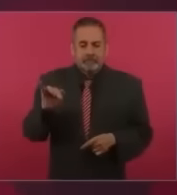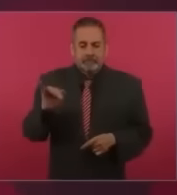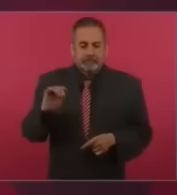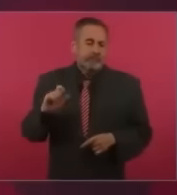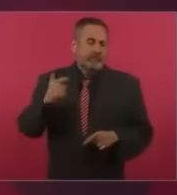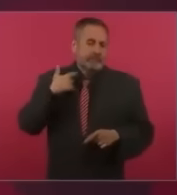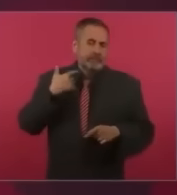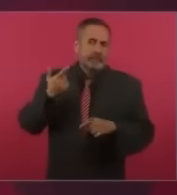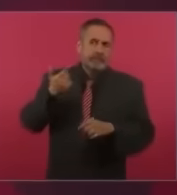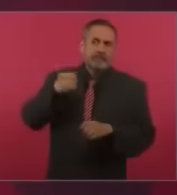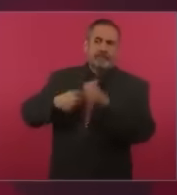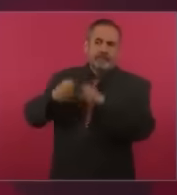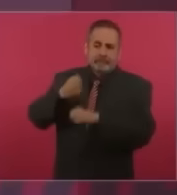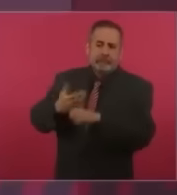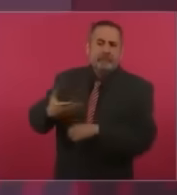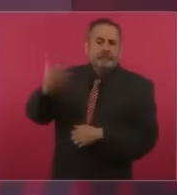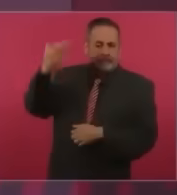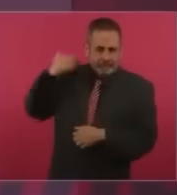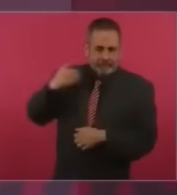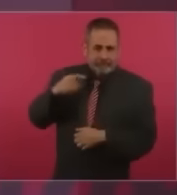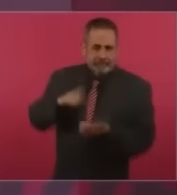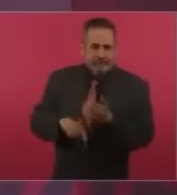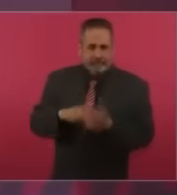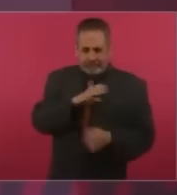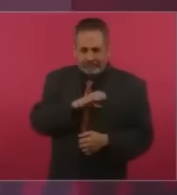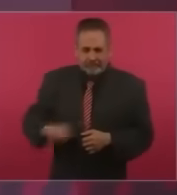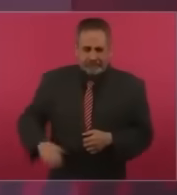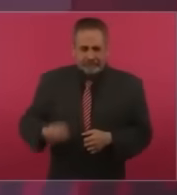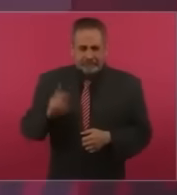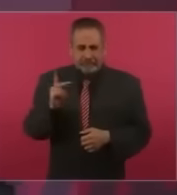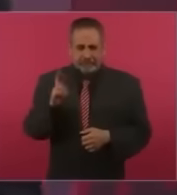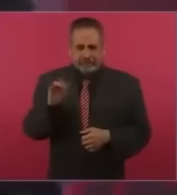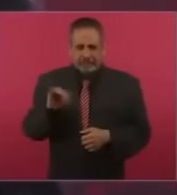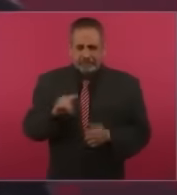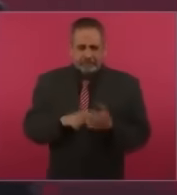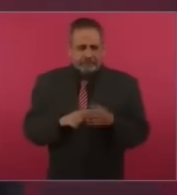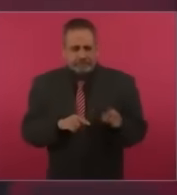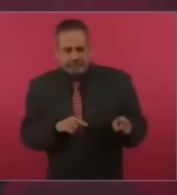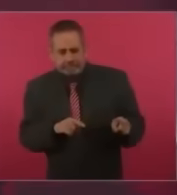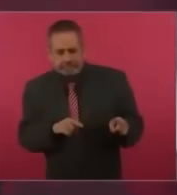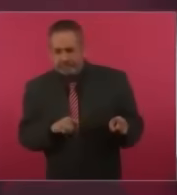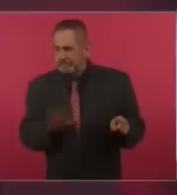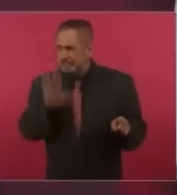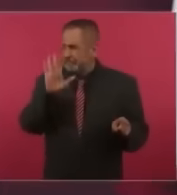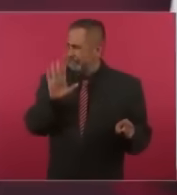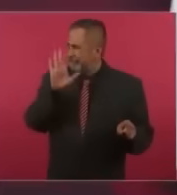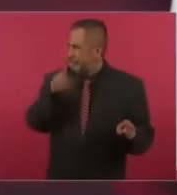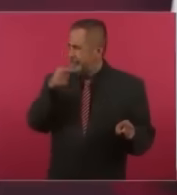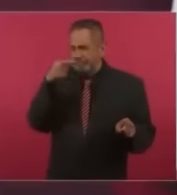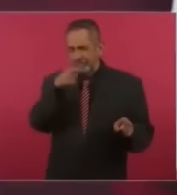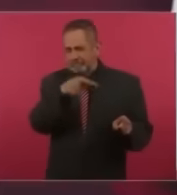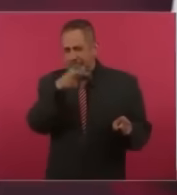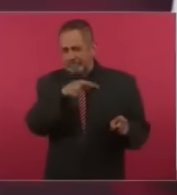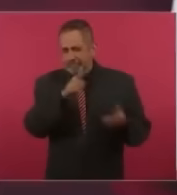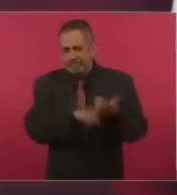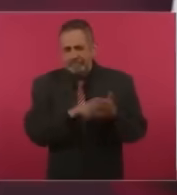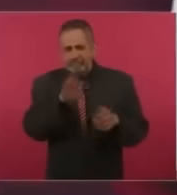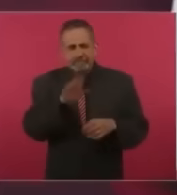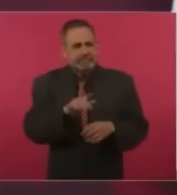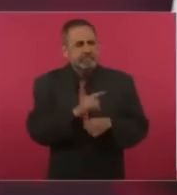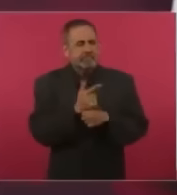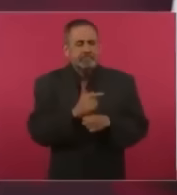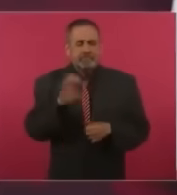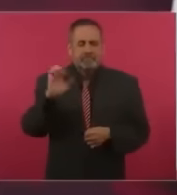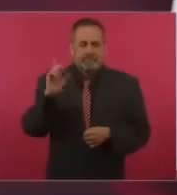que en su opinión han trivalis oscurecido y postergado la verdadera esencia de la izquierda la lucha contra la injusticia